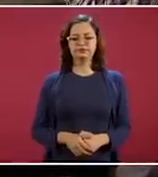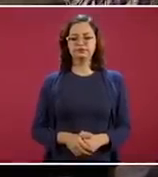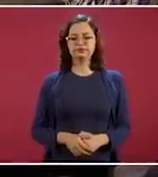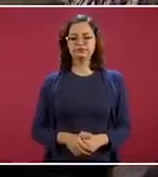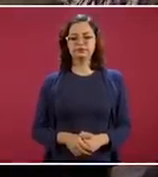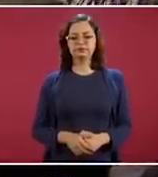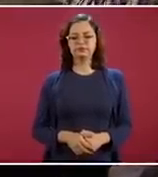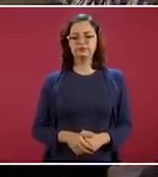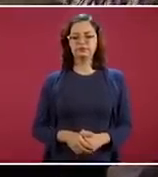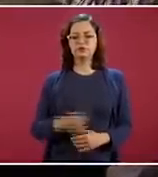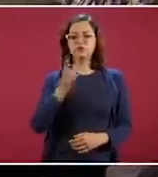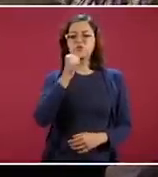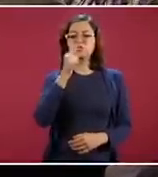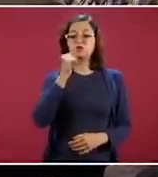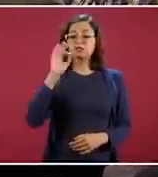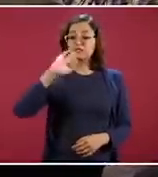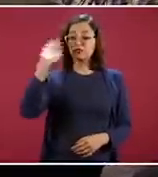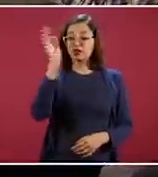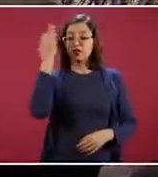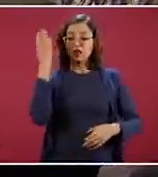los policías federales,